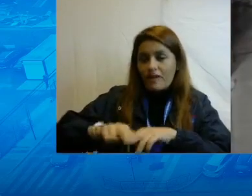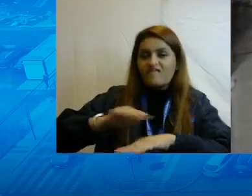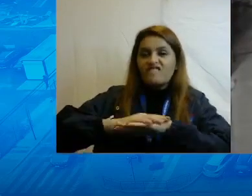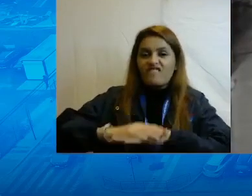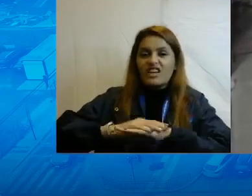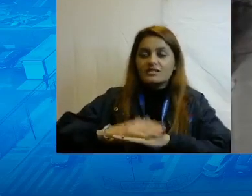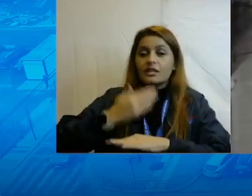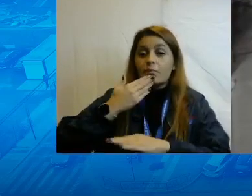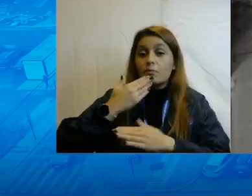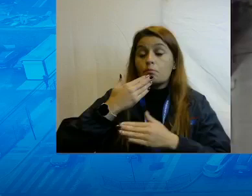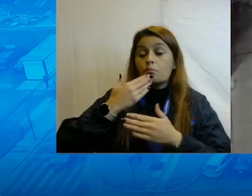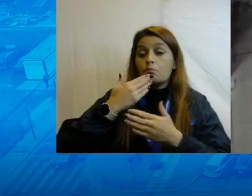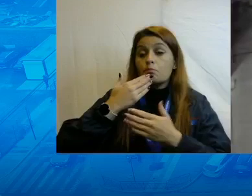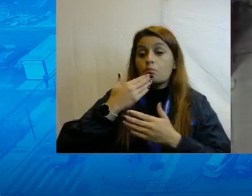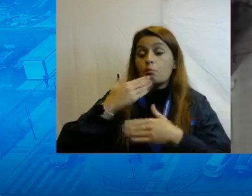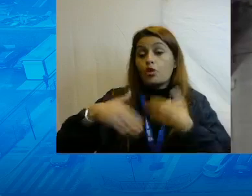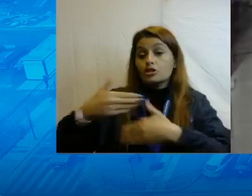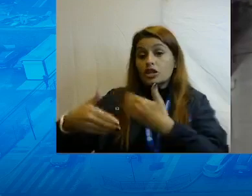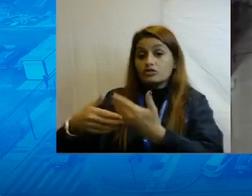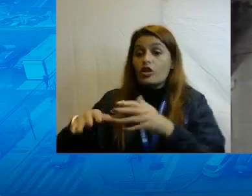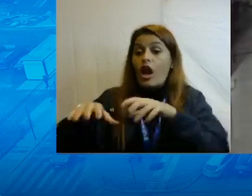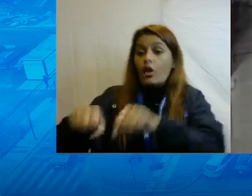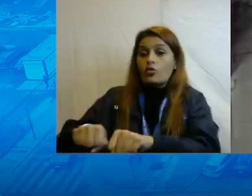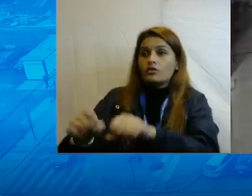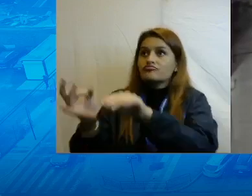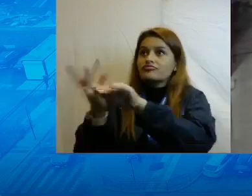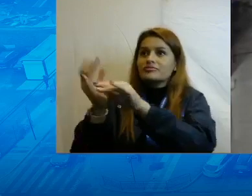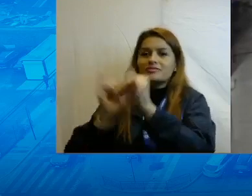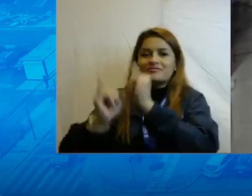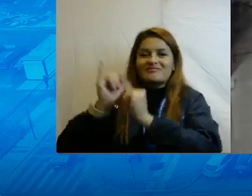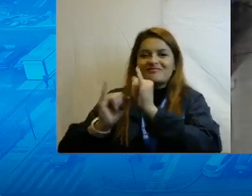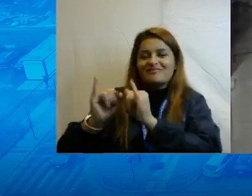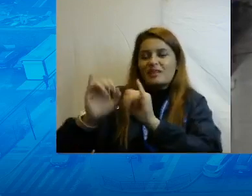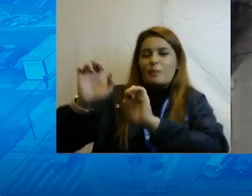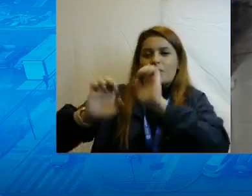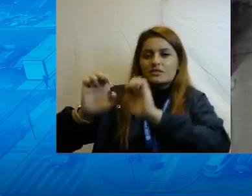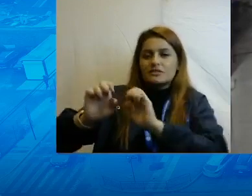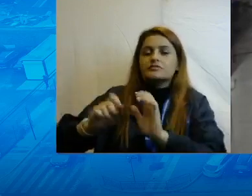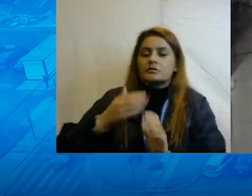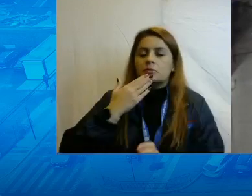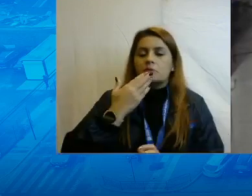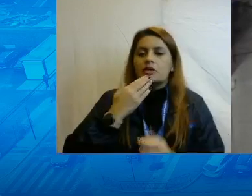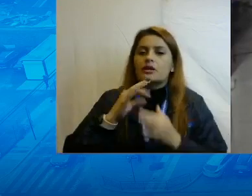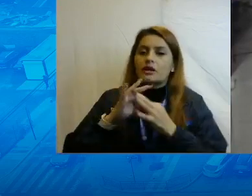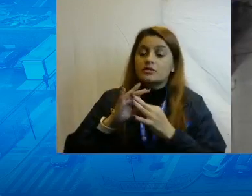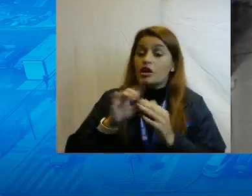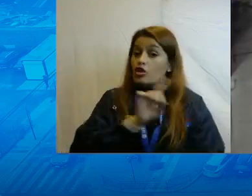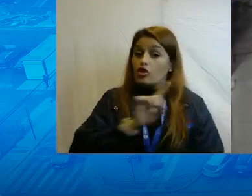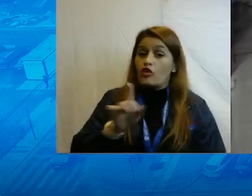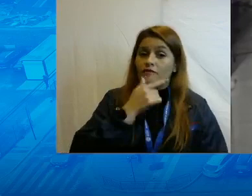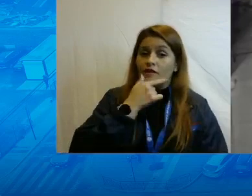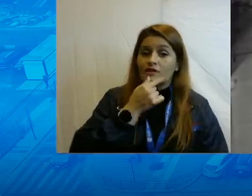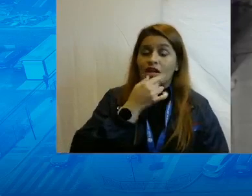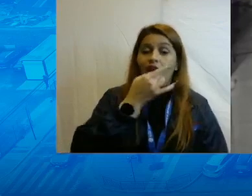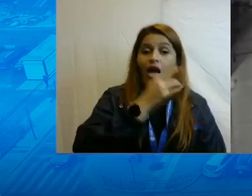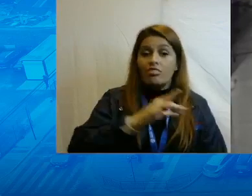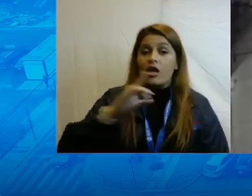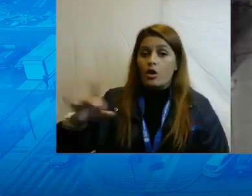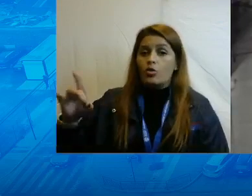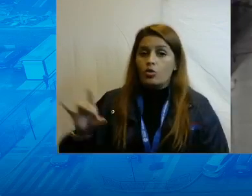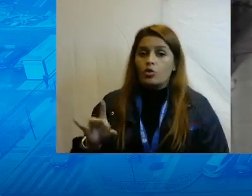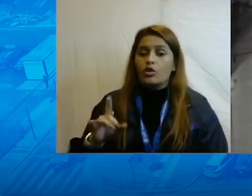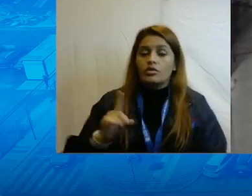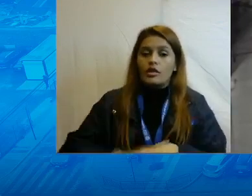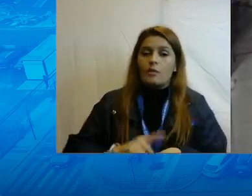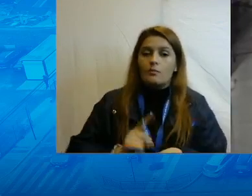los procesos también de adjudicación, evaluación. Sabemos que no es fácil, cada proceso requiere su